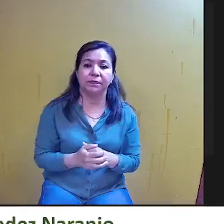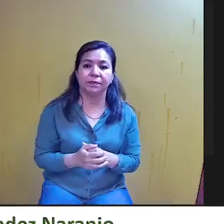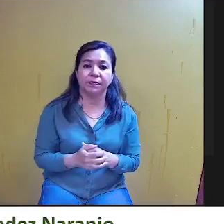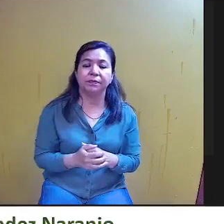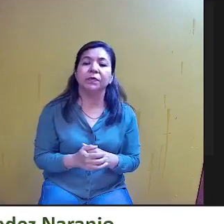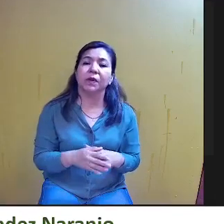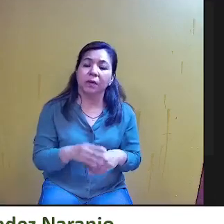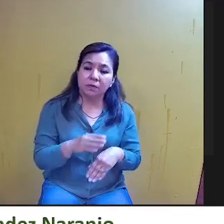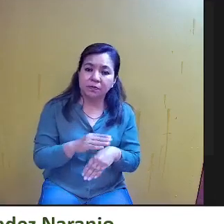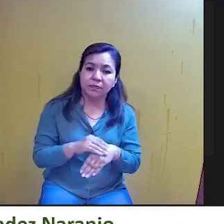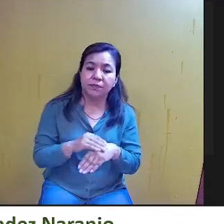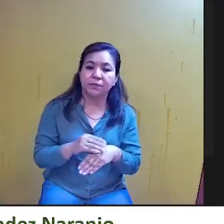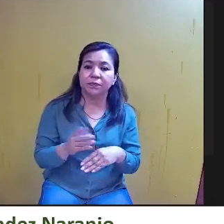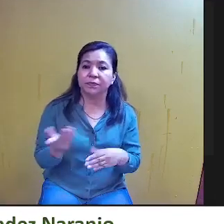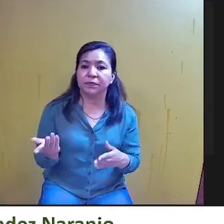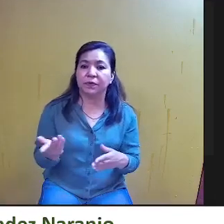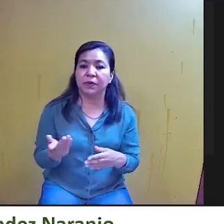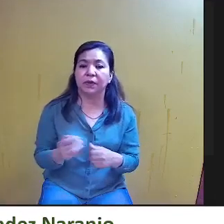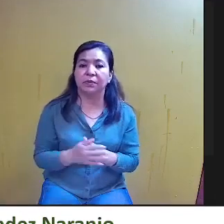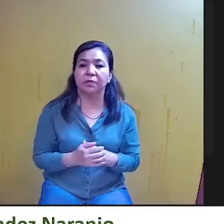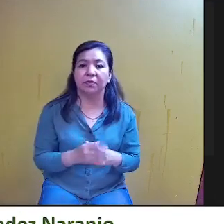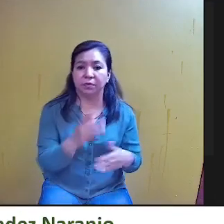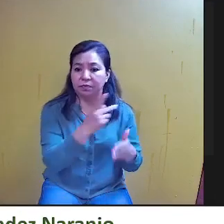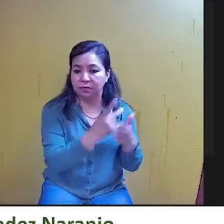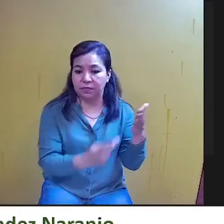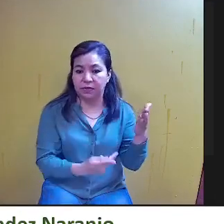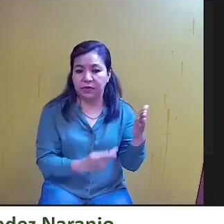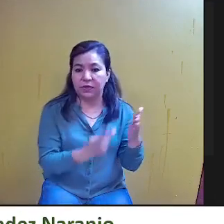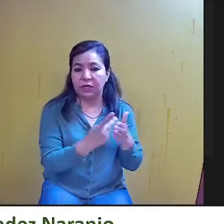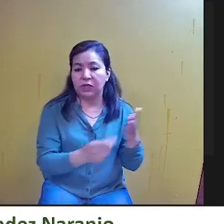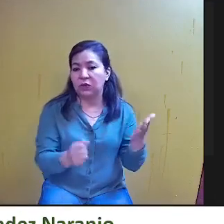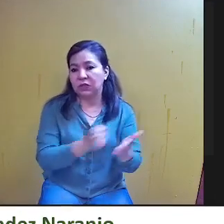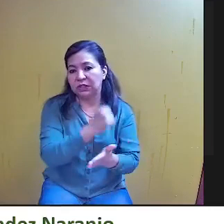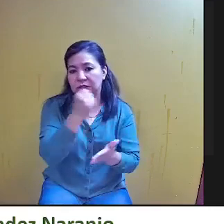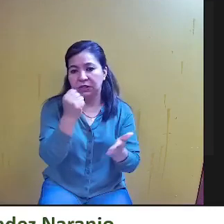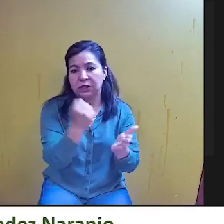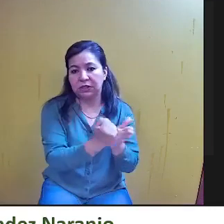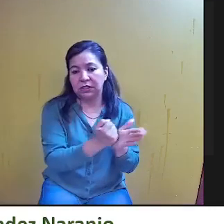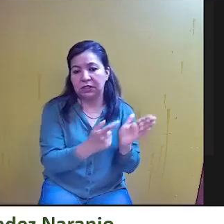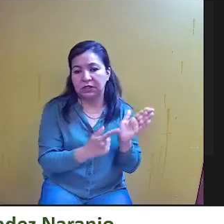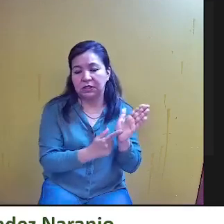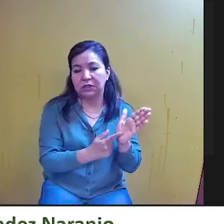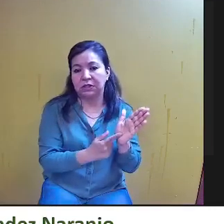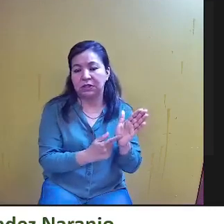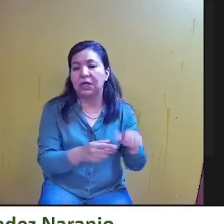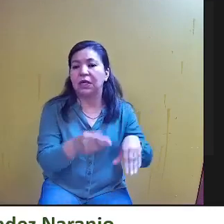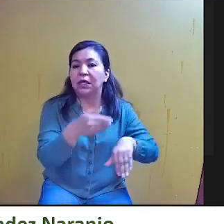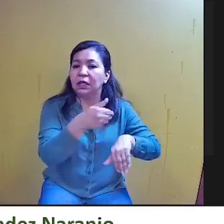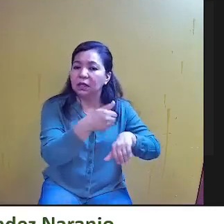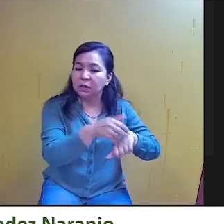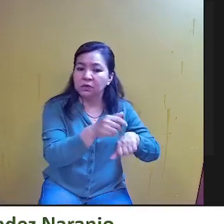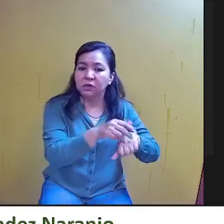magistrada presidenta, doy cuenta con el proyecto de sentencia en el expediente